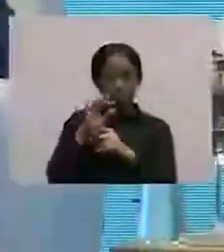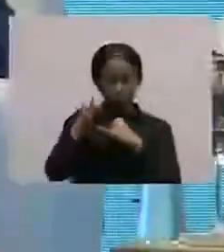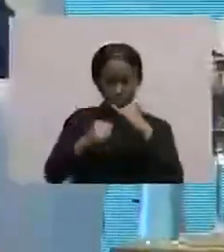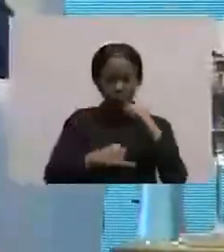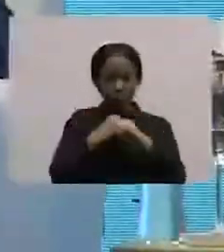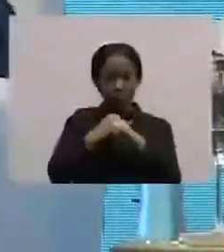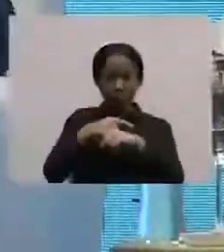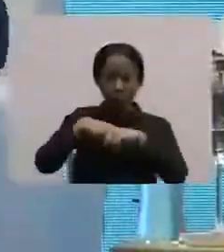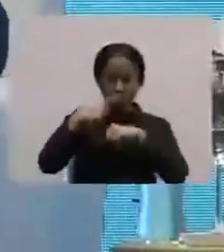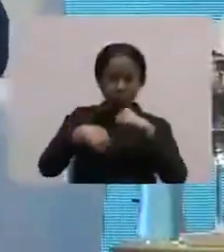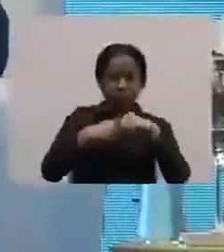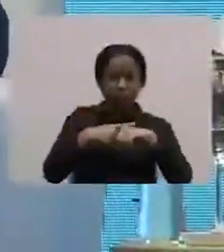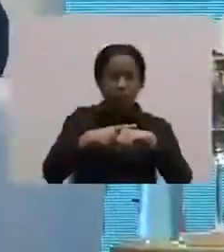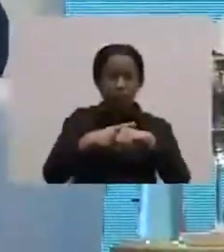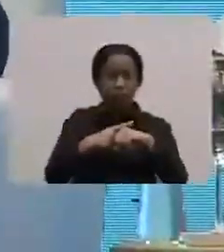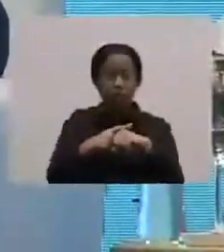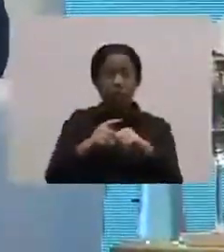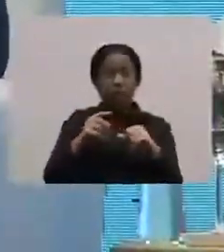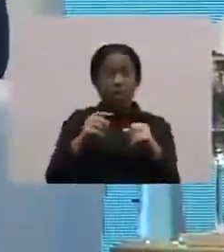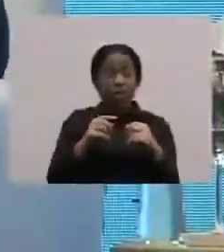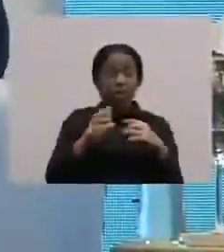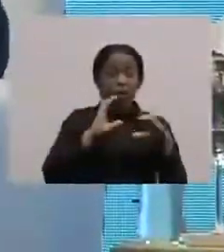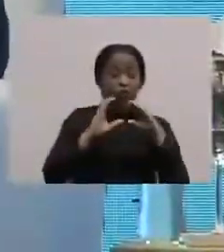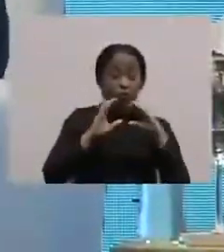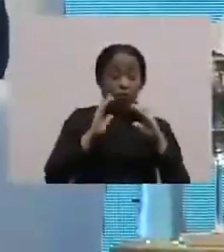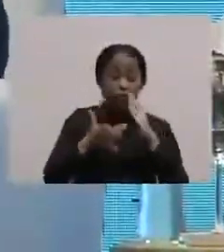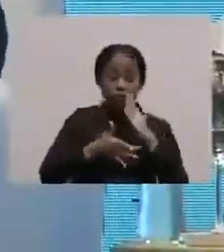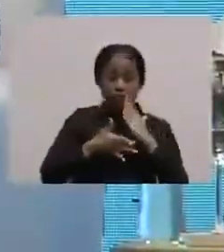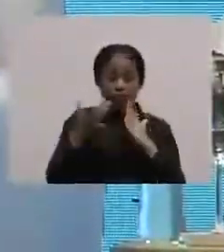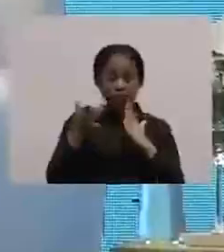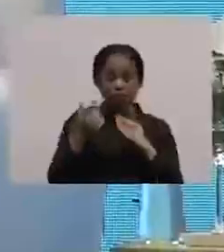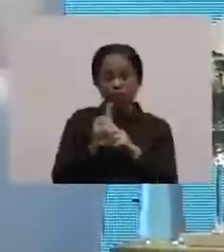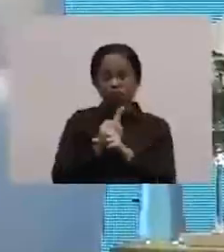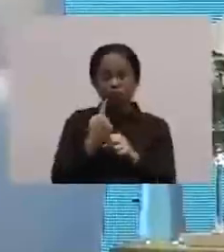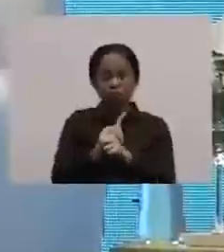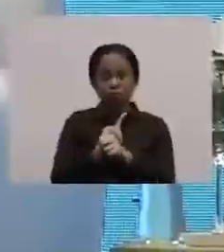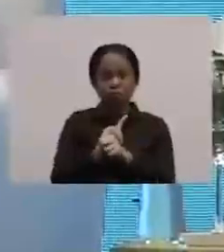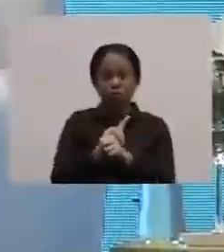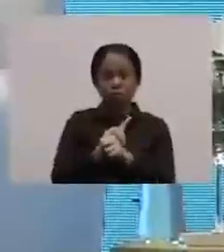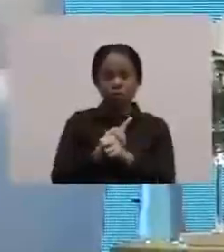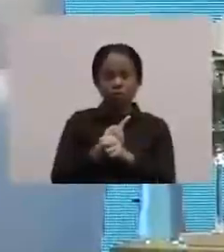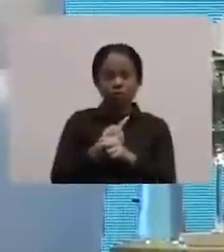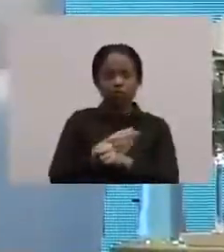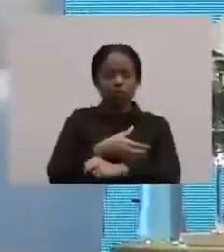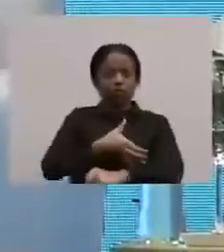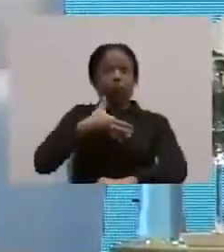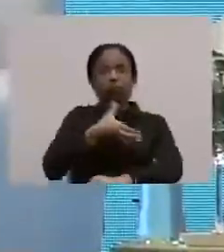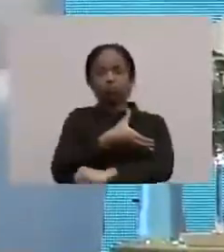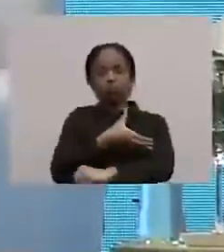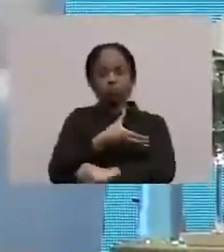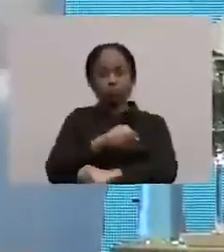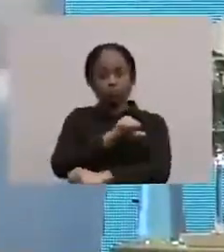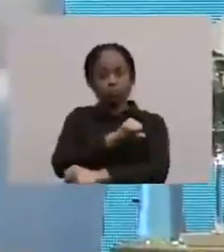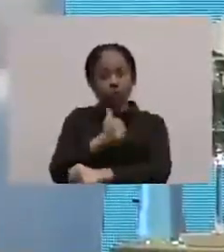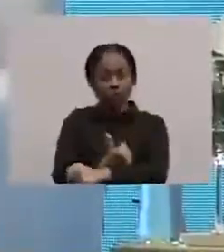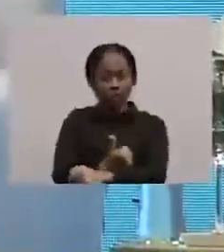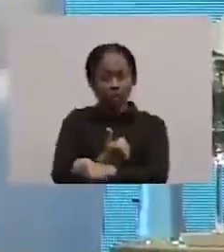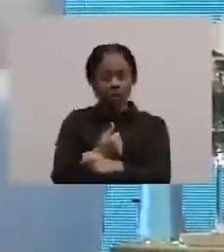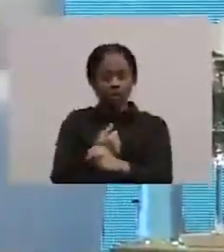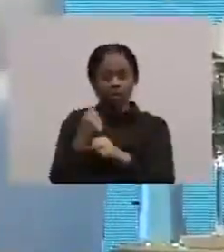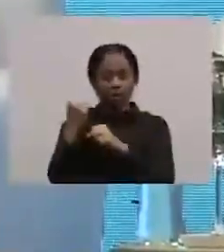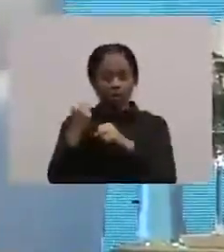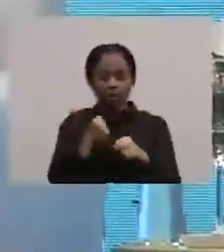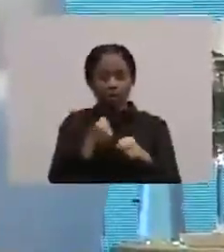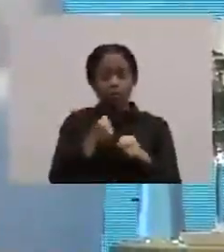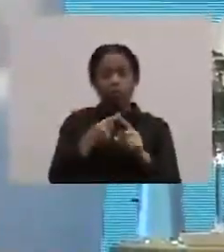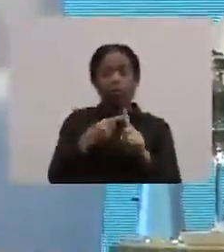dio, los medios convencionales, es decir, se fortalecieron desde el punto de vista de la credibilidad. La gente